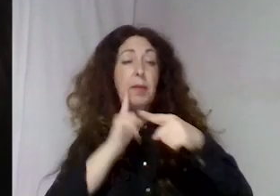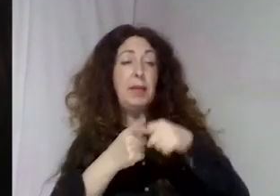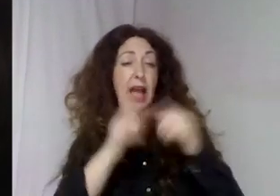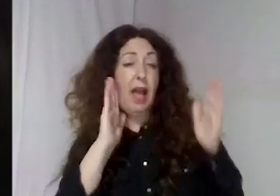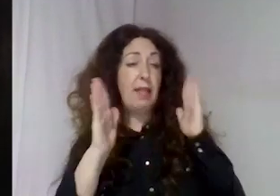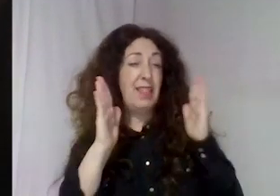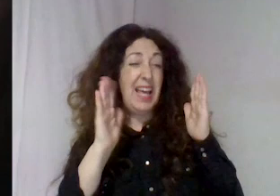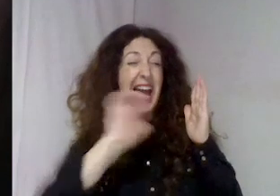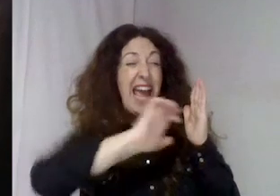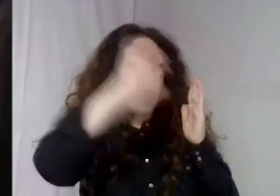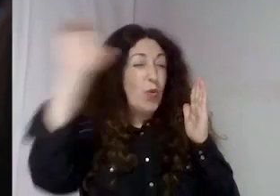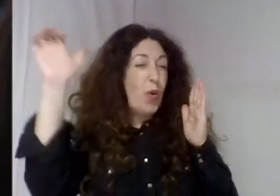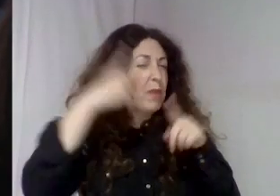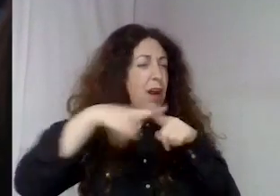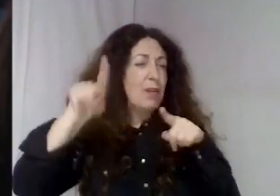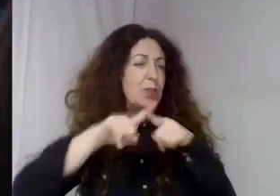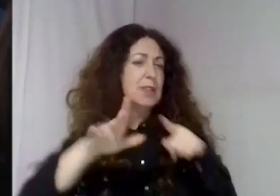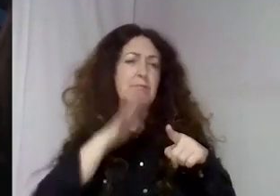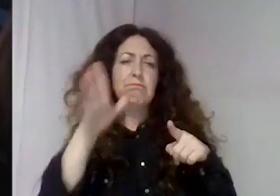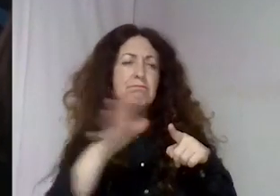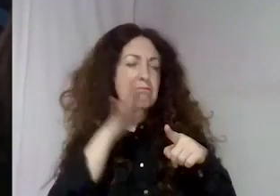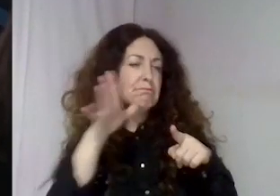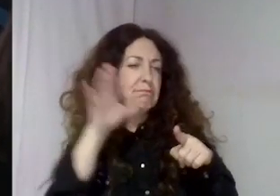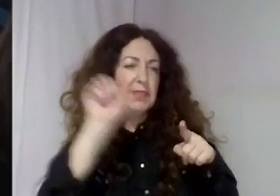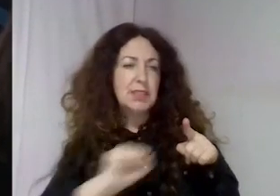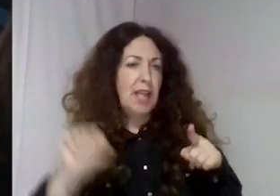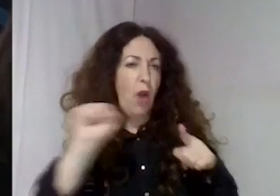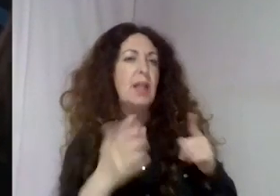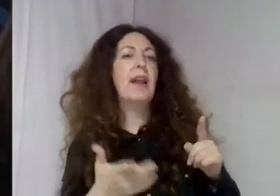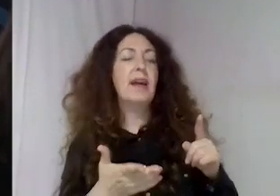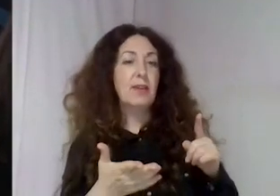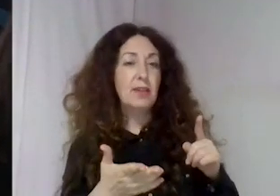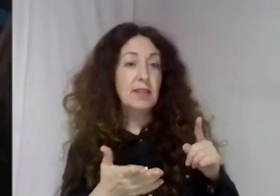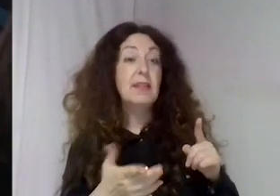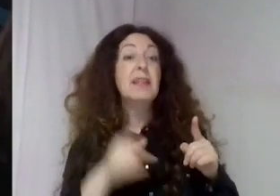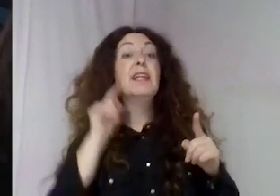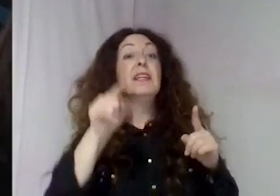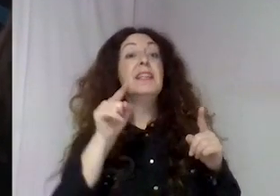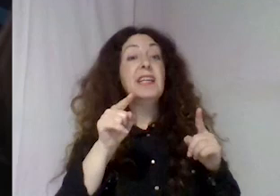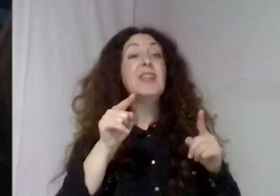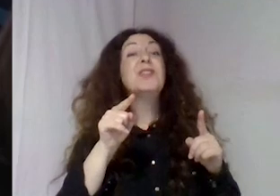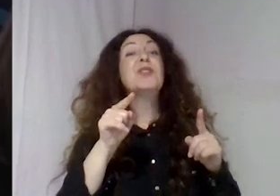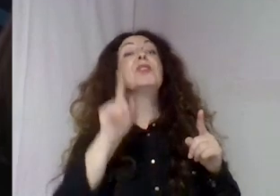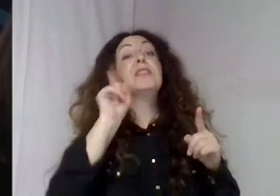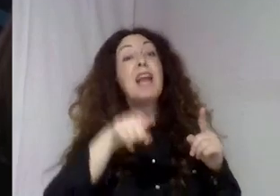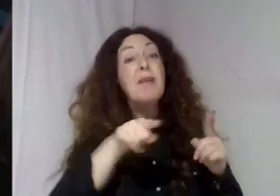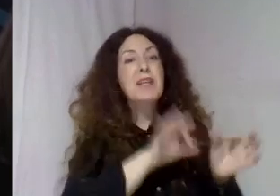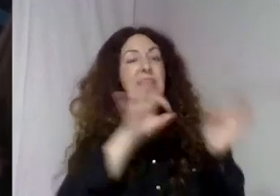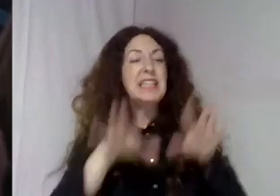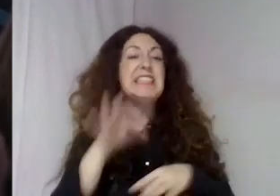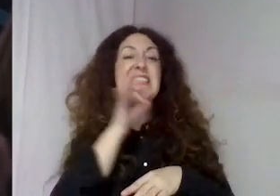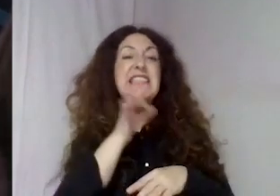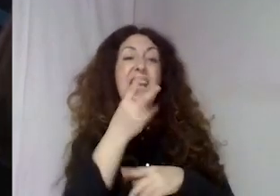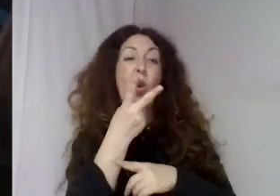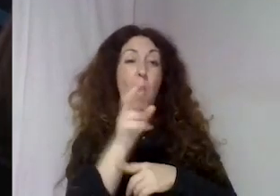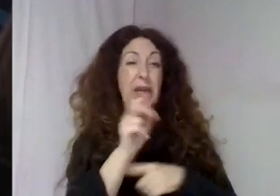hay un estándar que es el 70-100 y cada uno, nuestros 70-100 son 5.000 o 10.000 o 30.000 dólares.